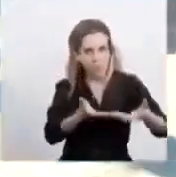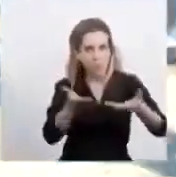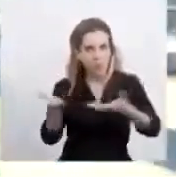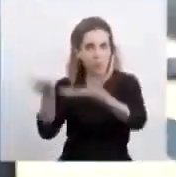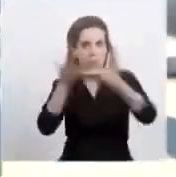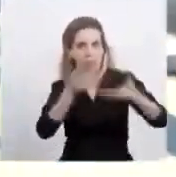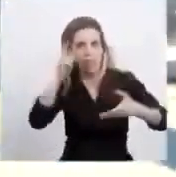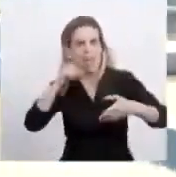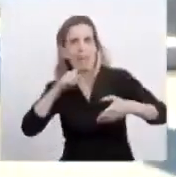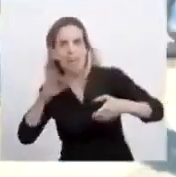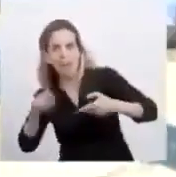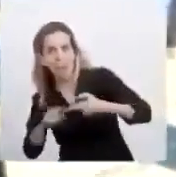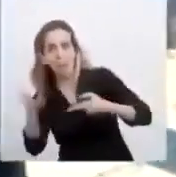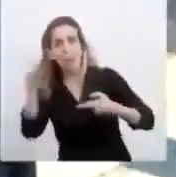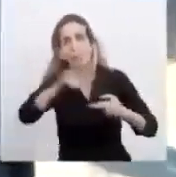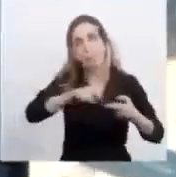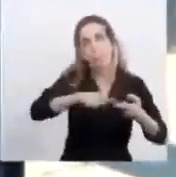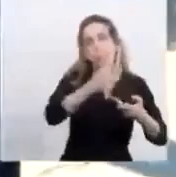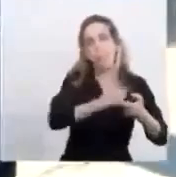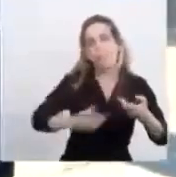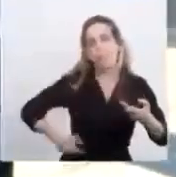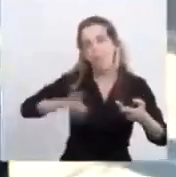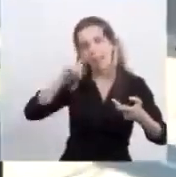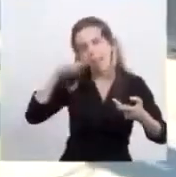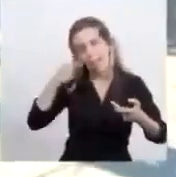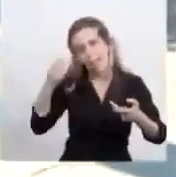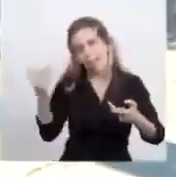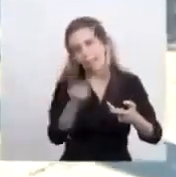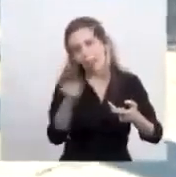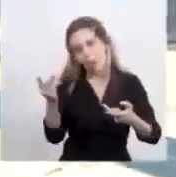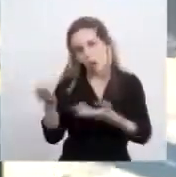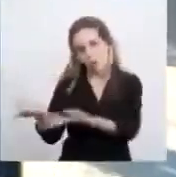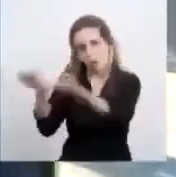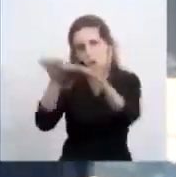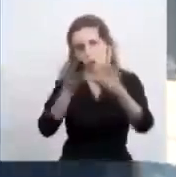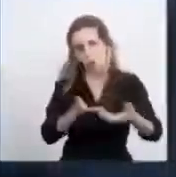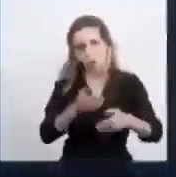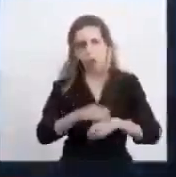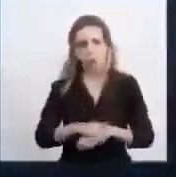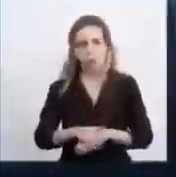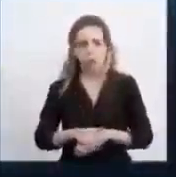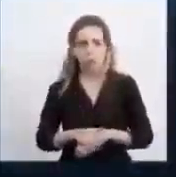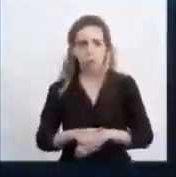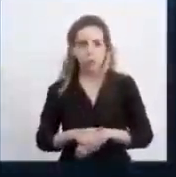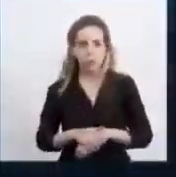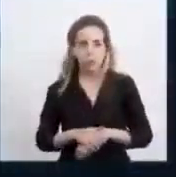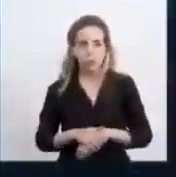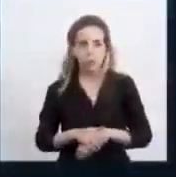el presidente de la Nación de todos los argentinos y argentinas.